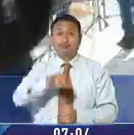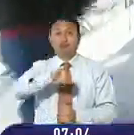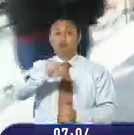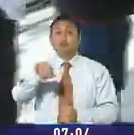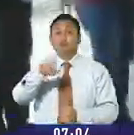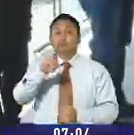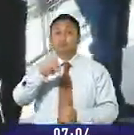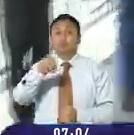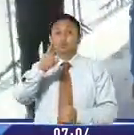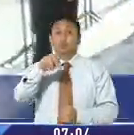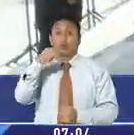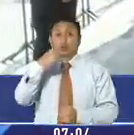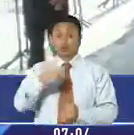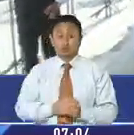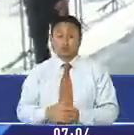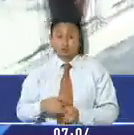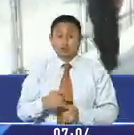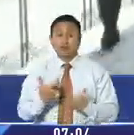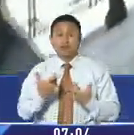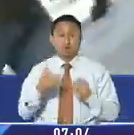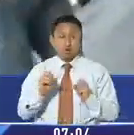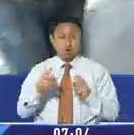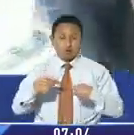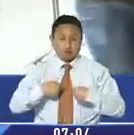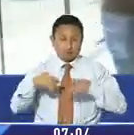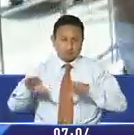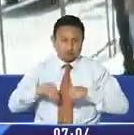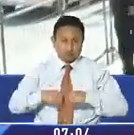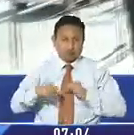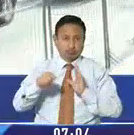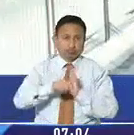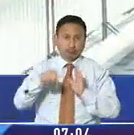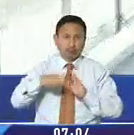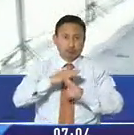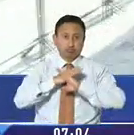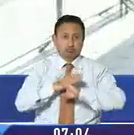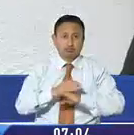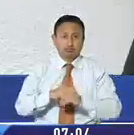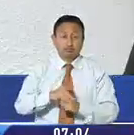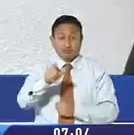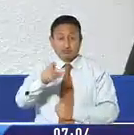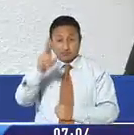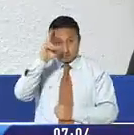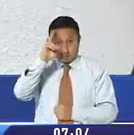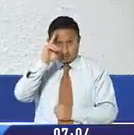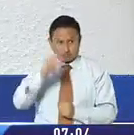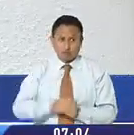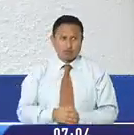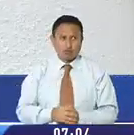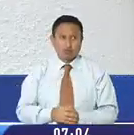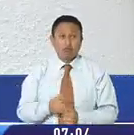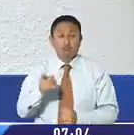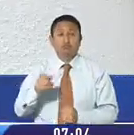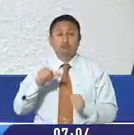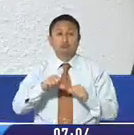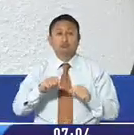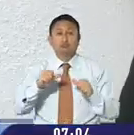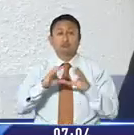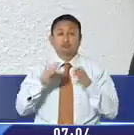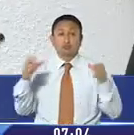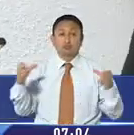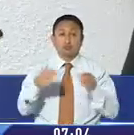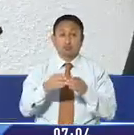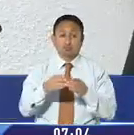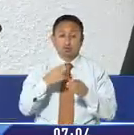hora asumió la defensa, descartó que se trate de alguna artimaña jurídica. La sala ha decidido diferir y ha señalado, eso sí, de manera